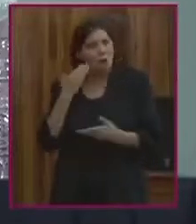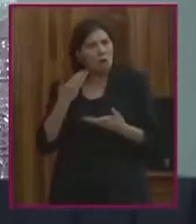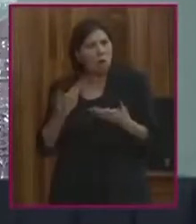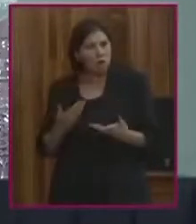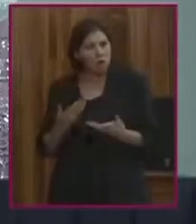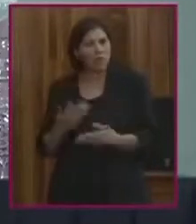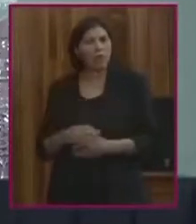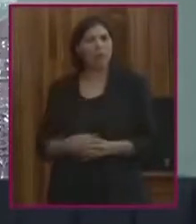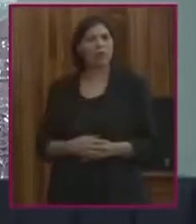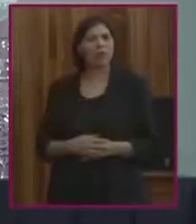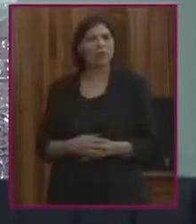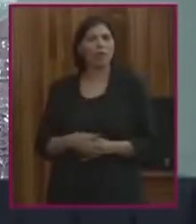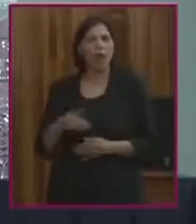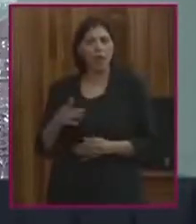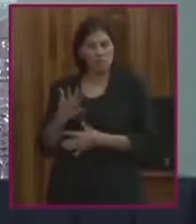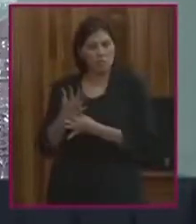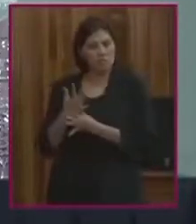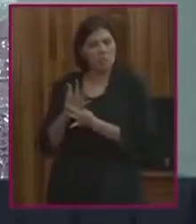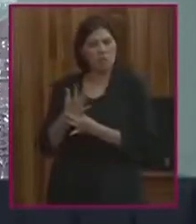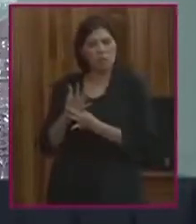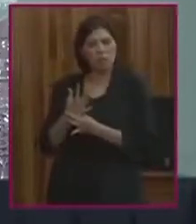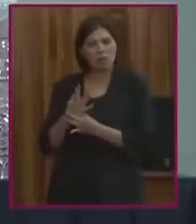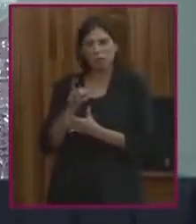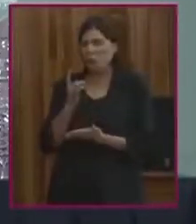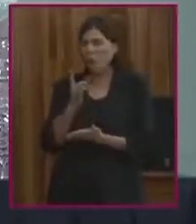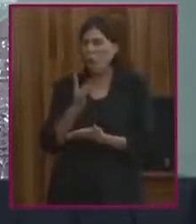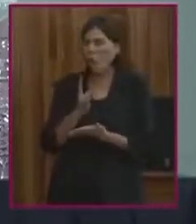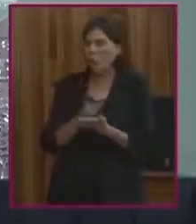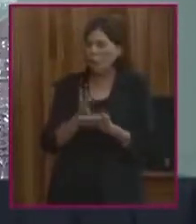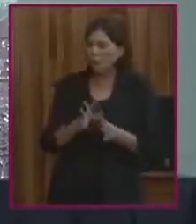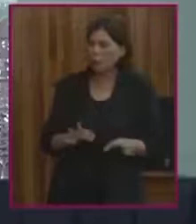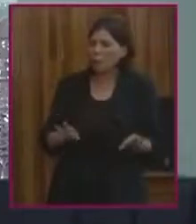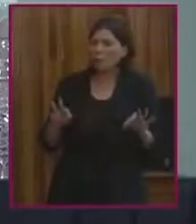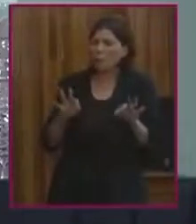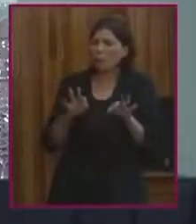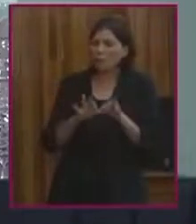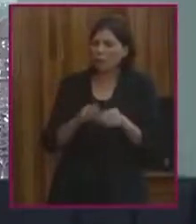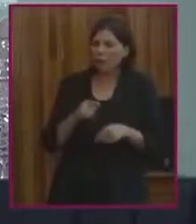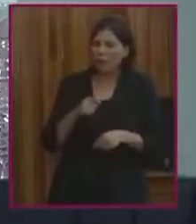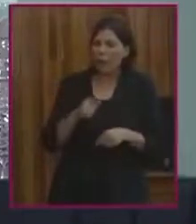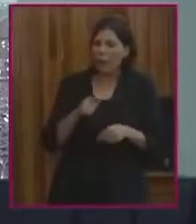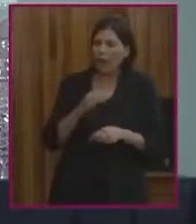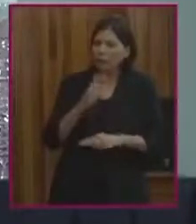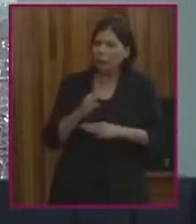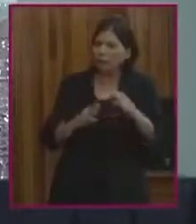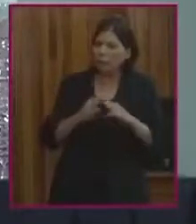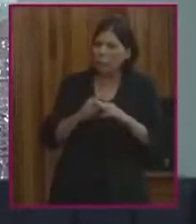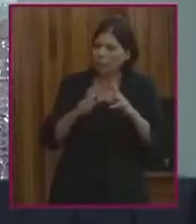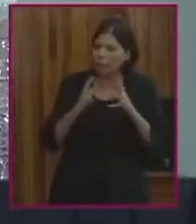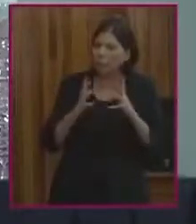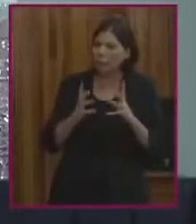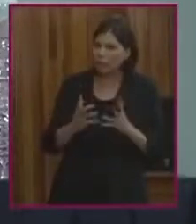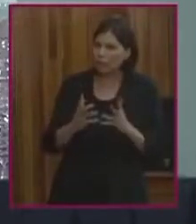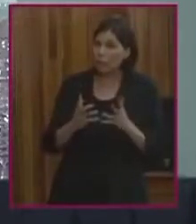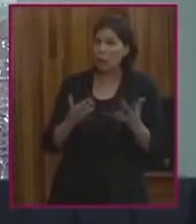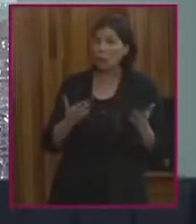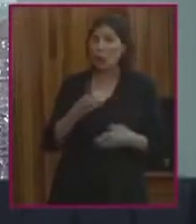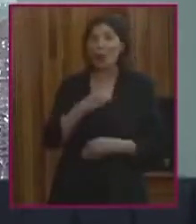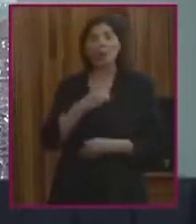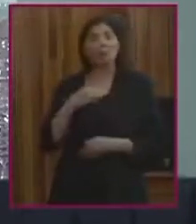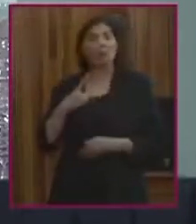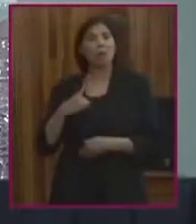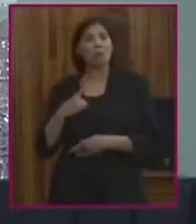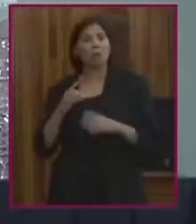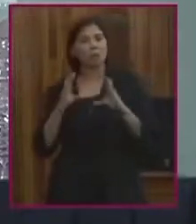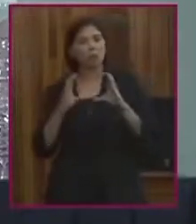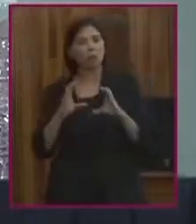del marco se dice solo vale lo que sucede en el mundo real, y cuando leí esto dije, bueno, habría que cuidar que por este medio